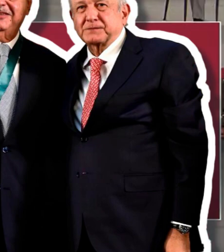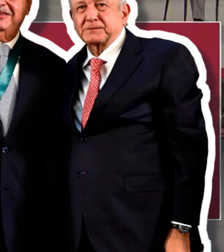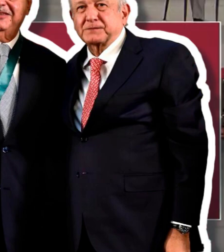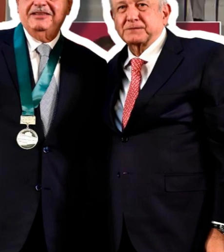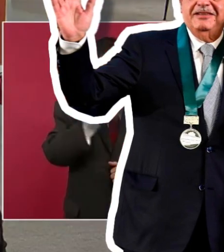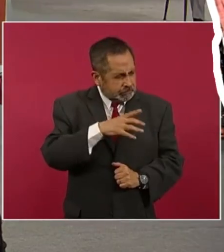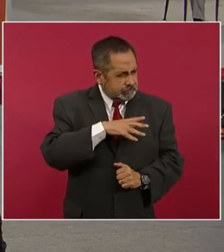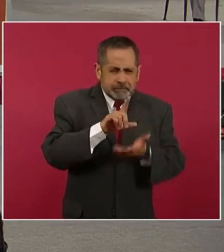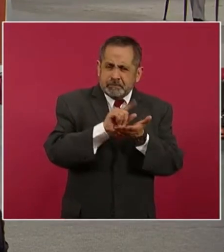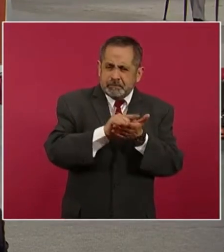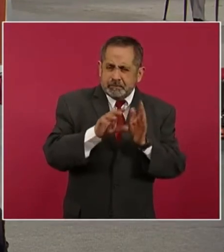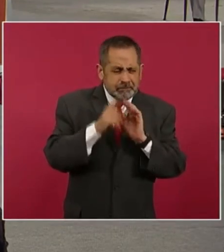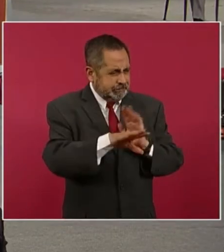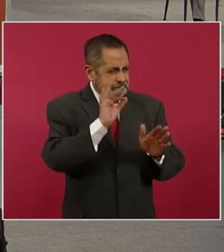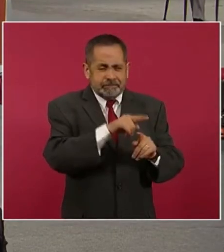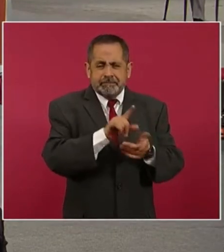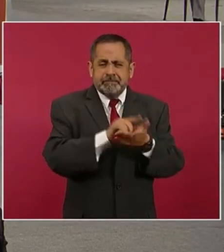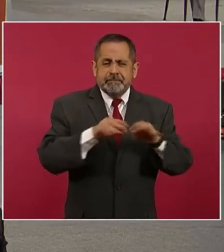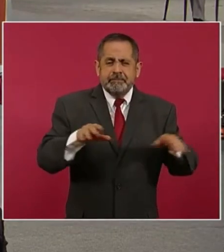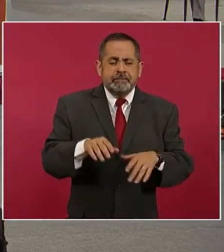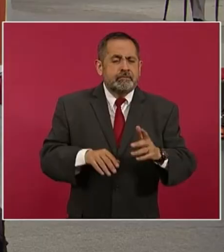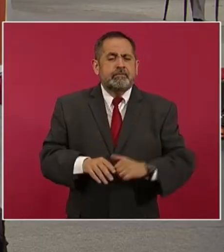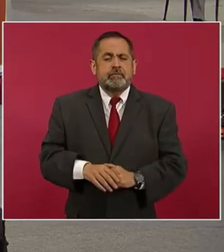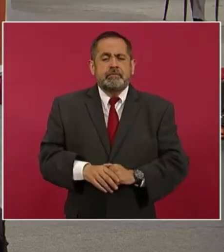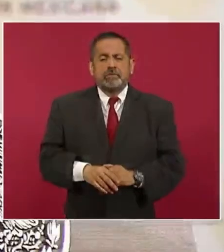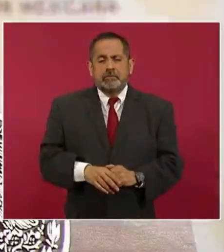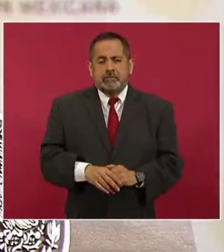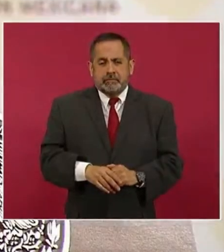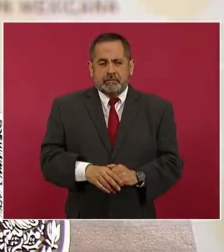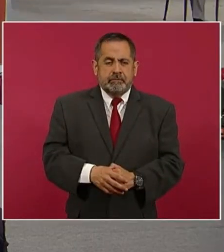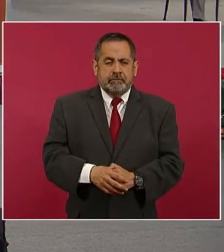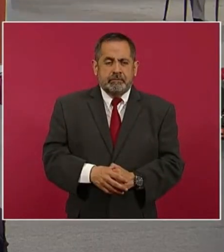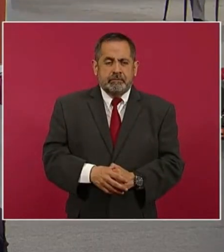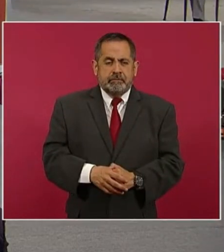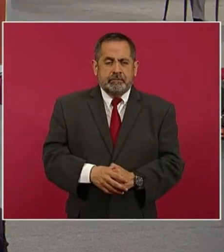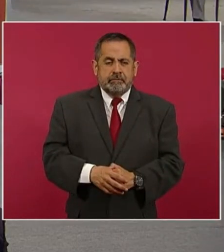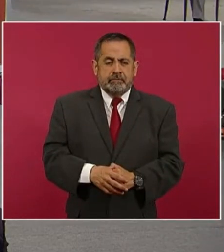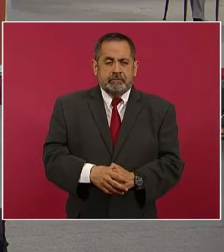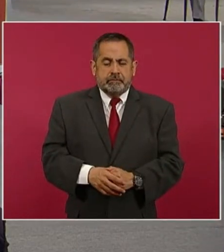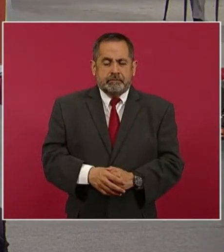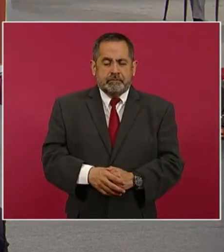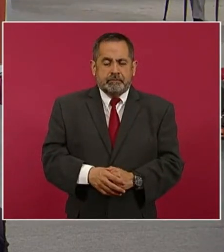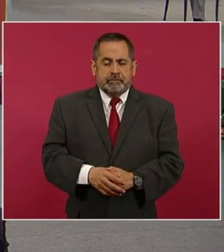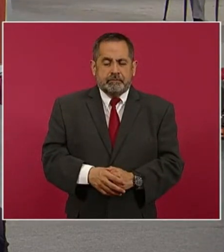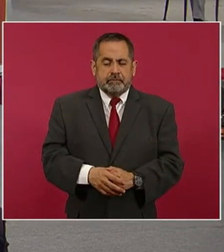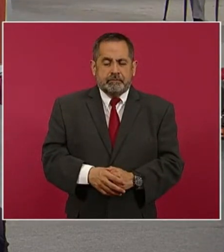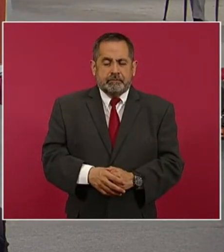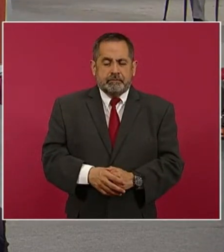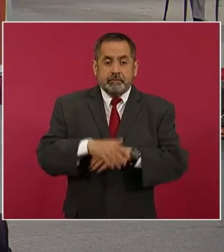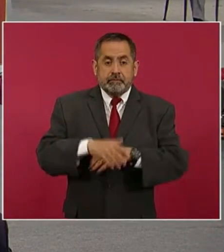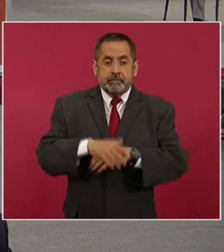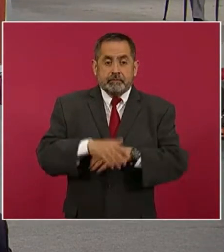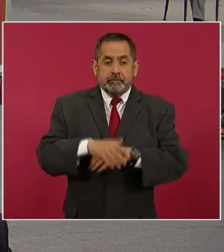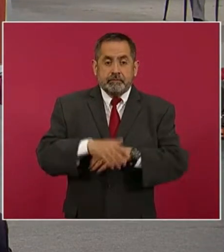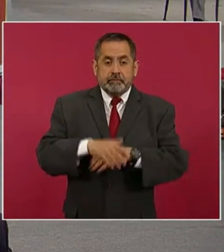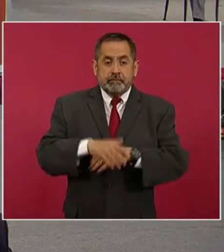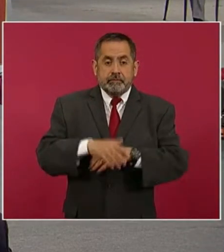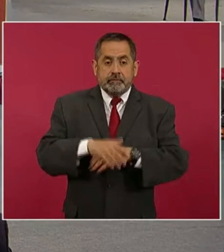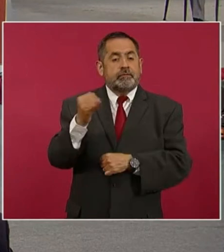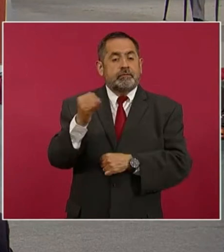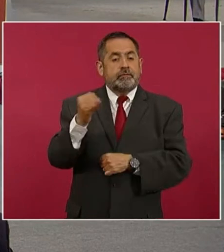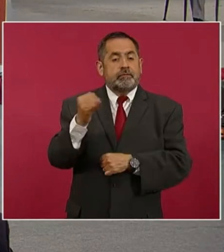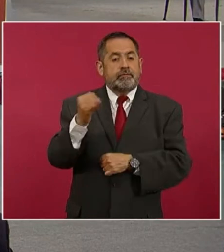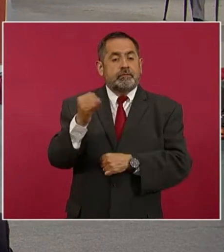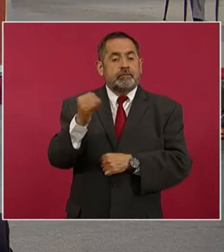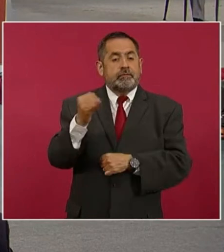un Twitter, a ver si lo tiene. ¿De sí? ¿Sí? Tomen nota. Hoy, 17 de junio de